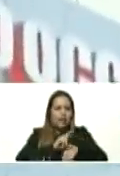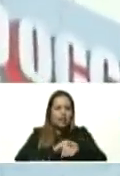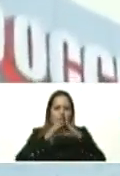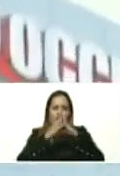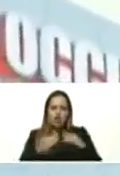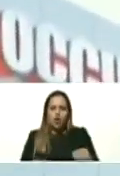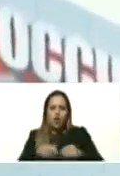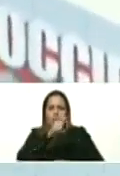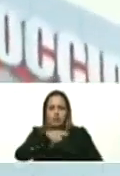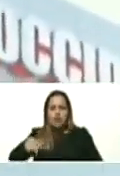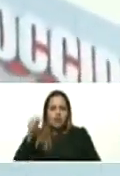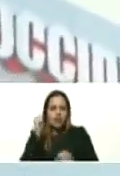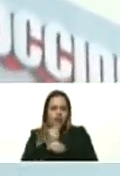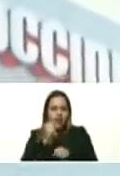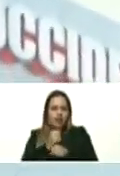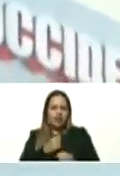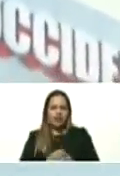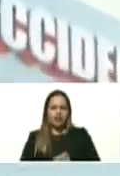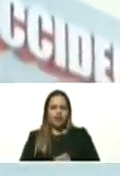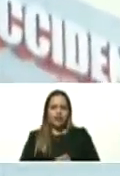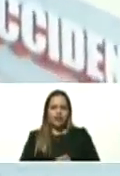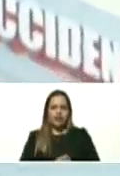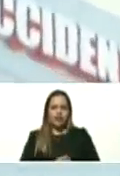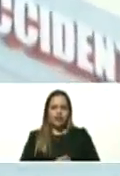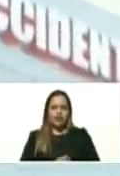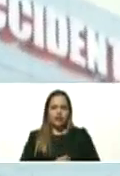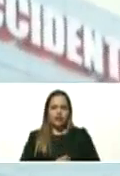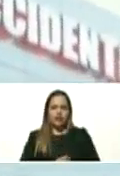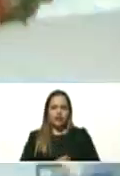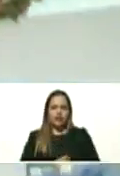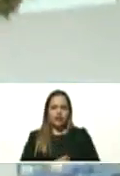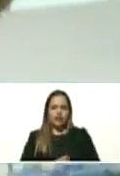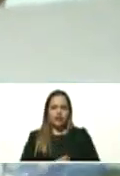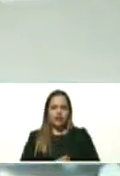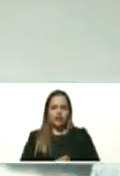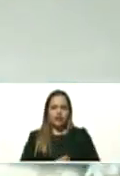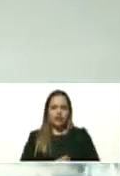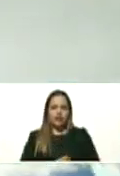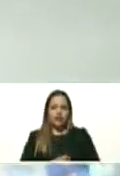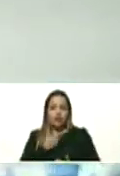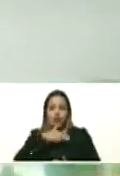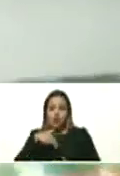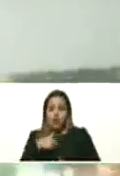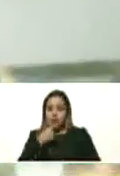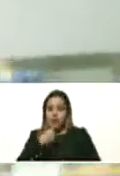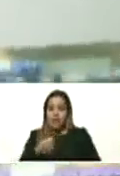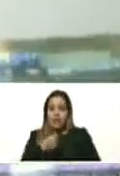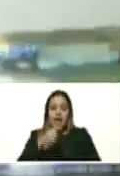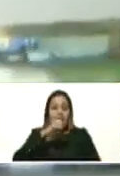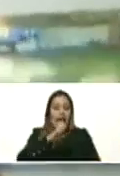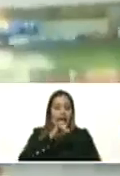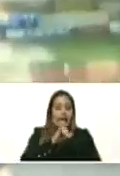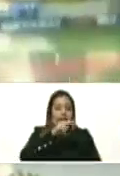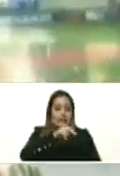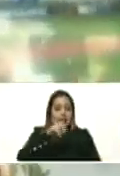la clase trabajadora. Ok, nuestra compañera Enny Ángel se